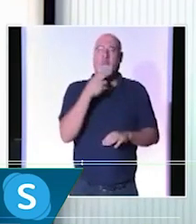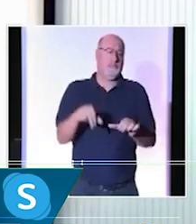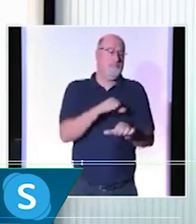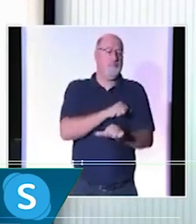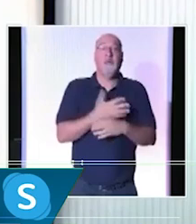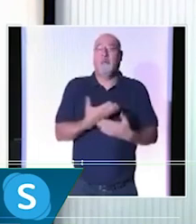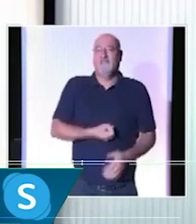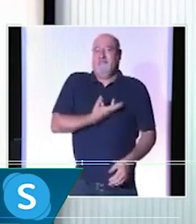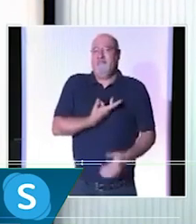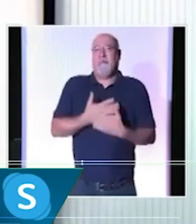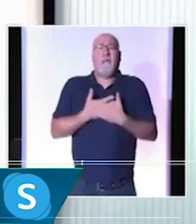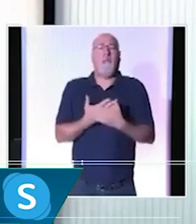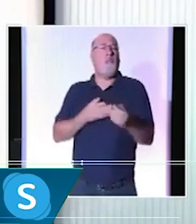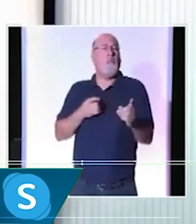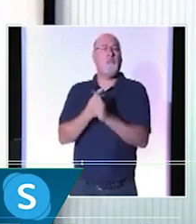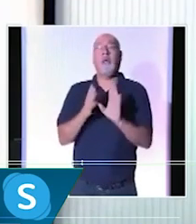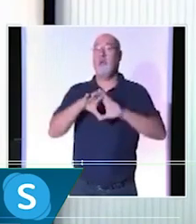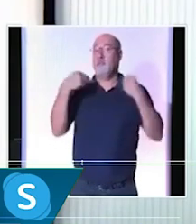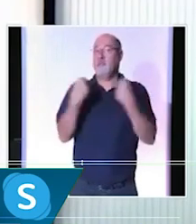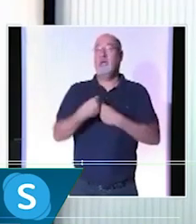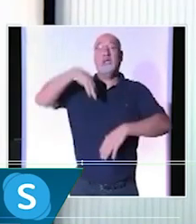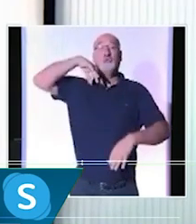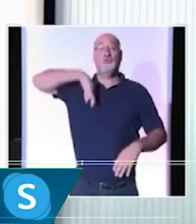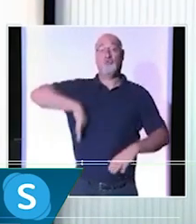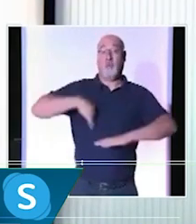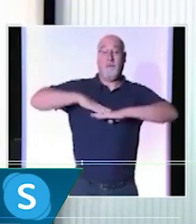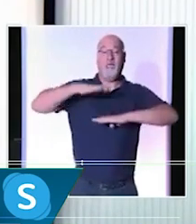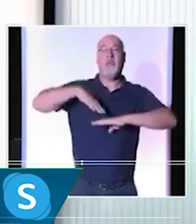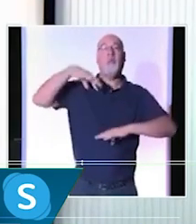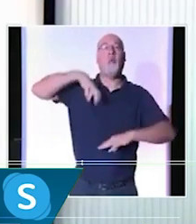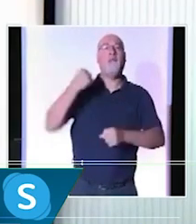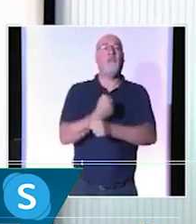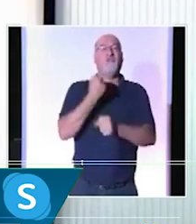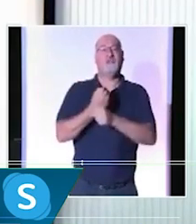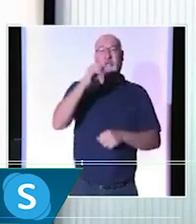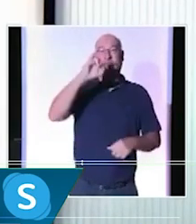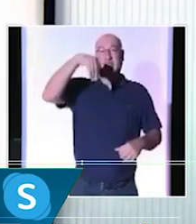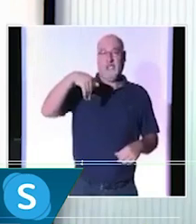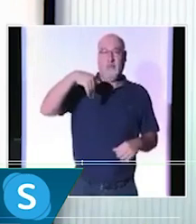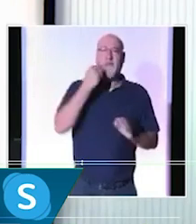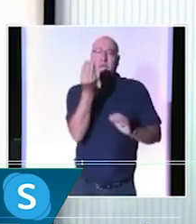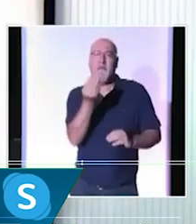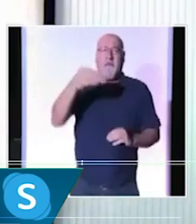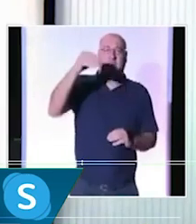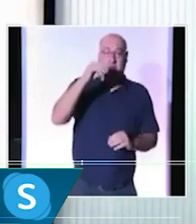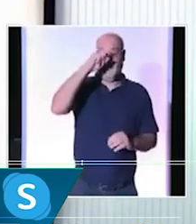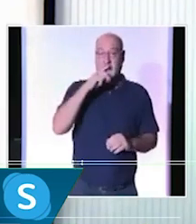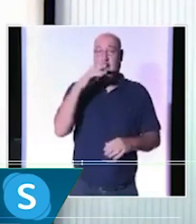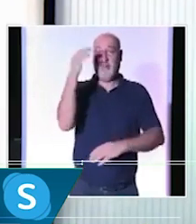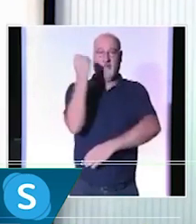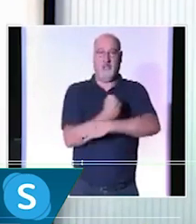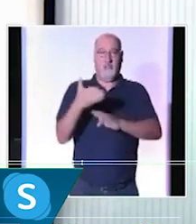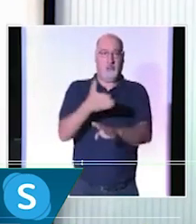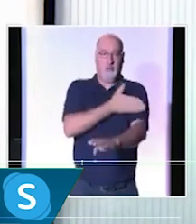efectivamente los resultados son que hay más paro, se crea menos empleo y hay más paro. Por tanto, eso al final se termina viendo